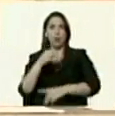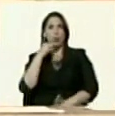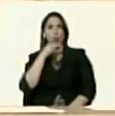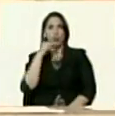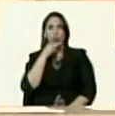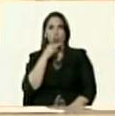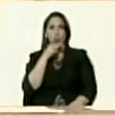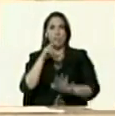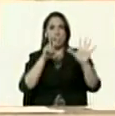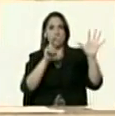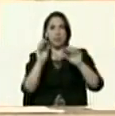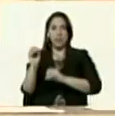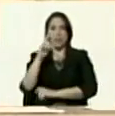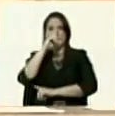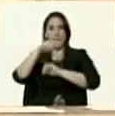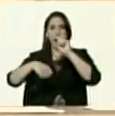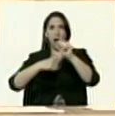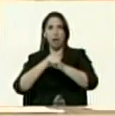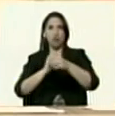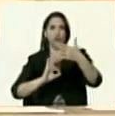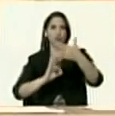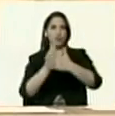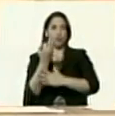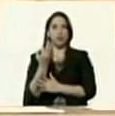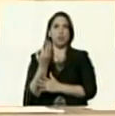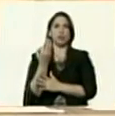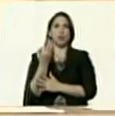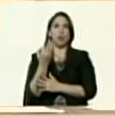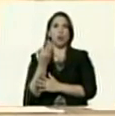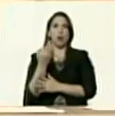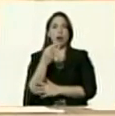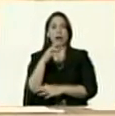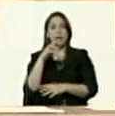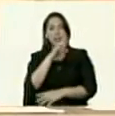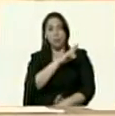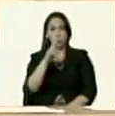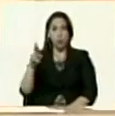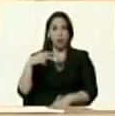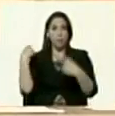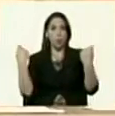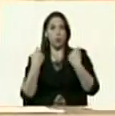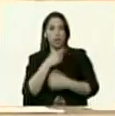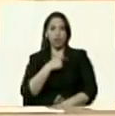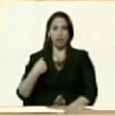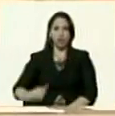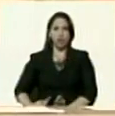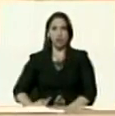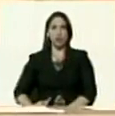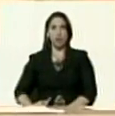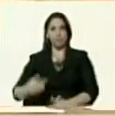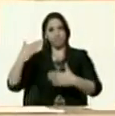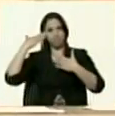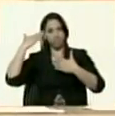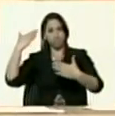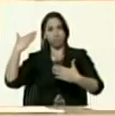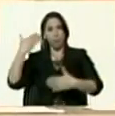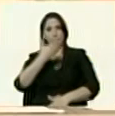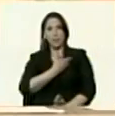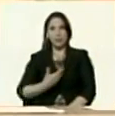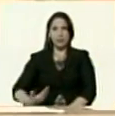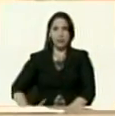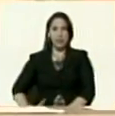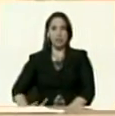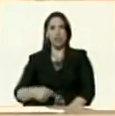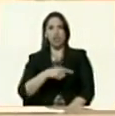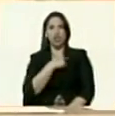los 70 años de la fundación de la República Popular China. Yo quiero enviar al presidente Xi Jinping,